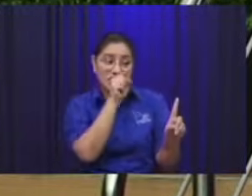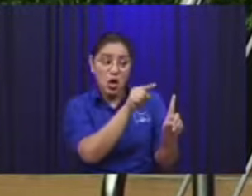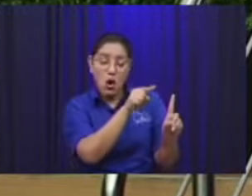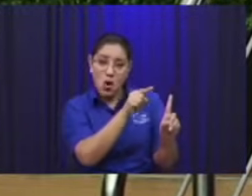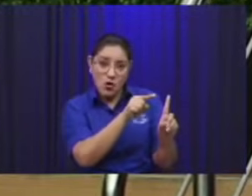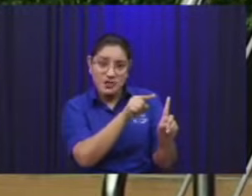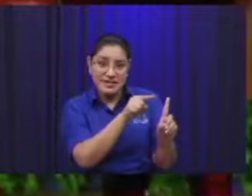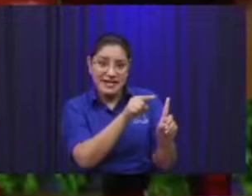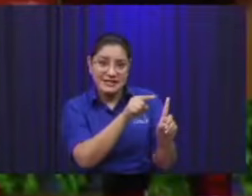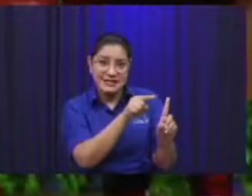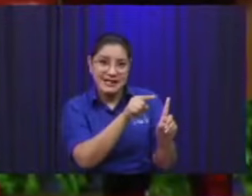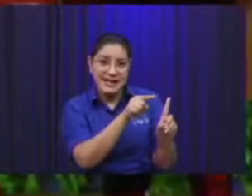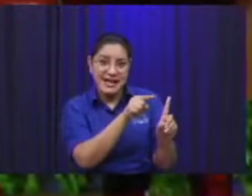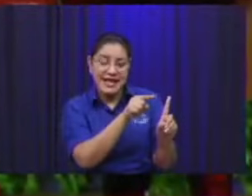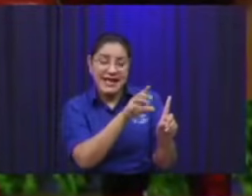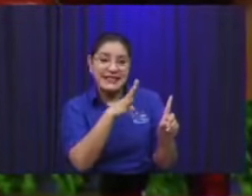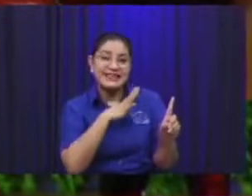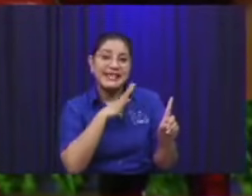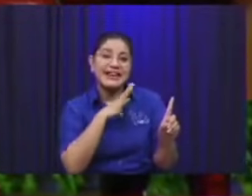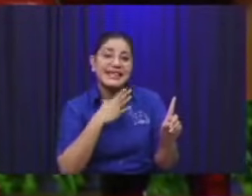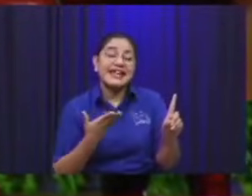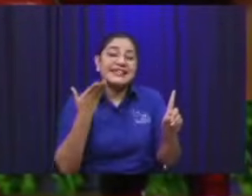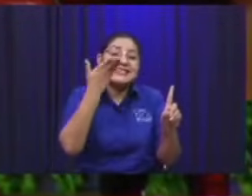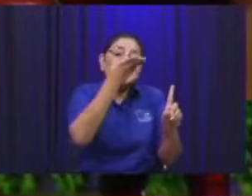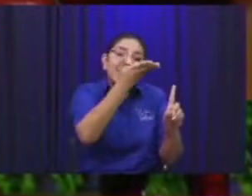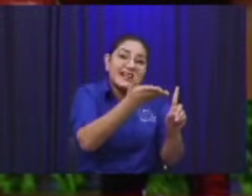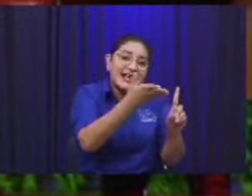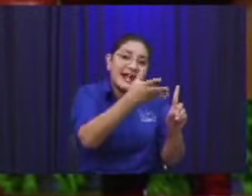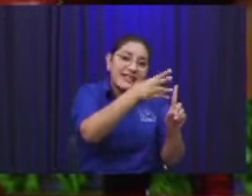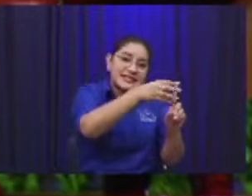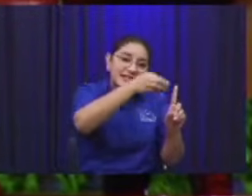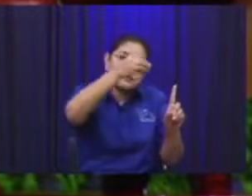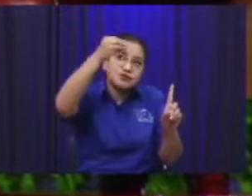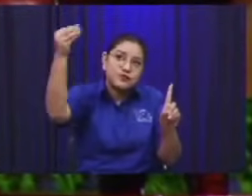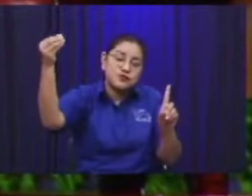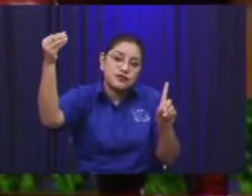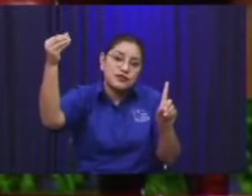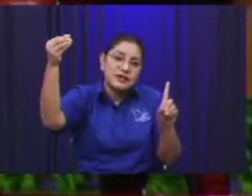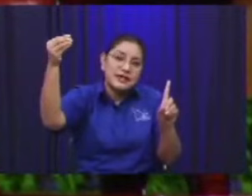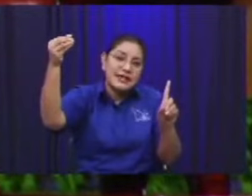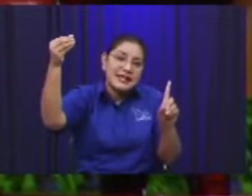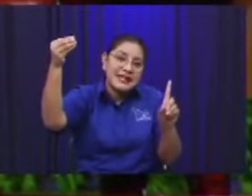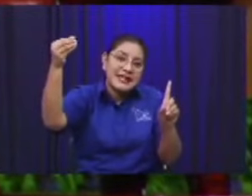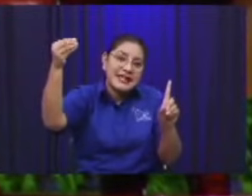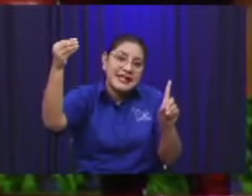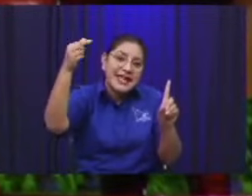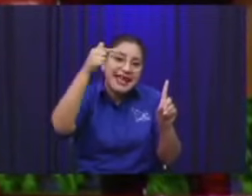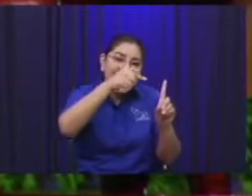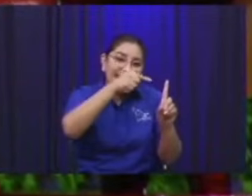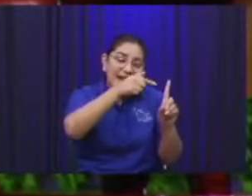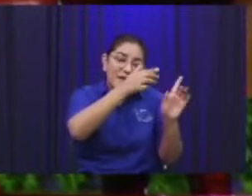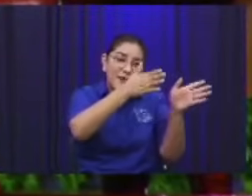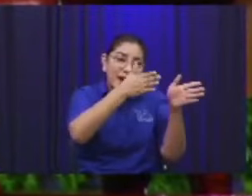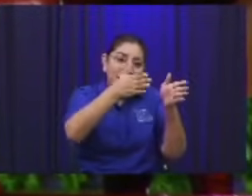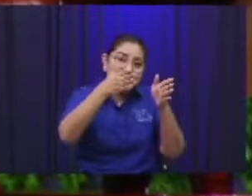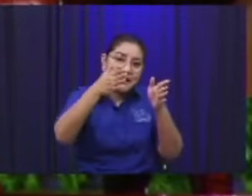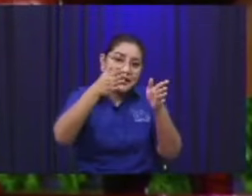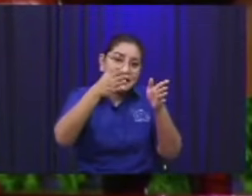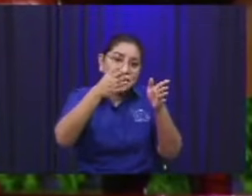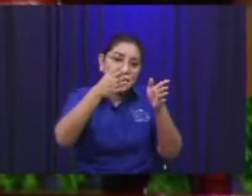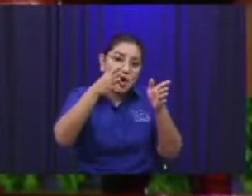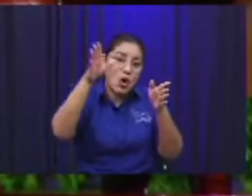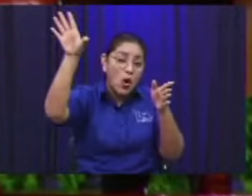esto quiere decir que antes de la salida antes de la reva tamiento tiene que haber una administración